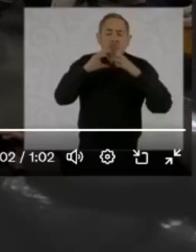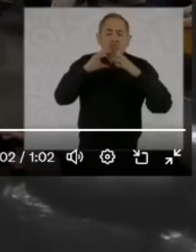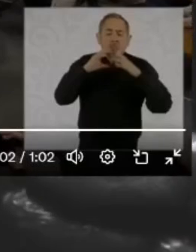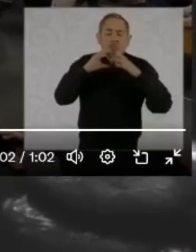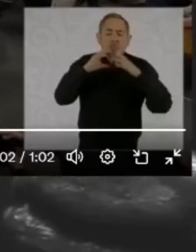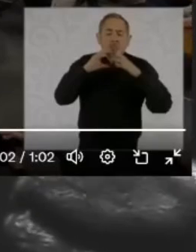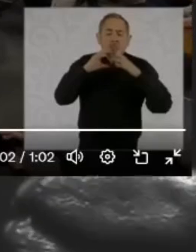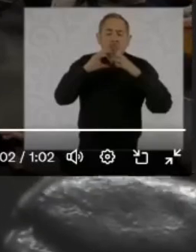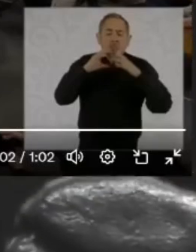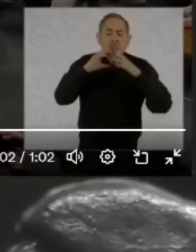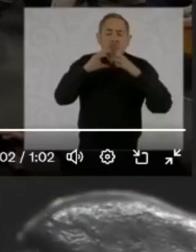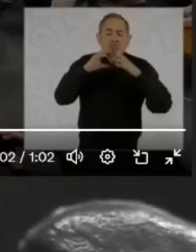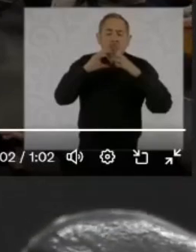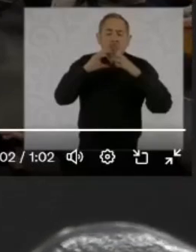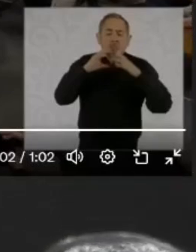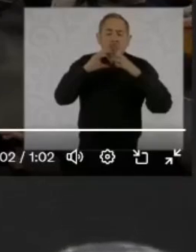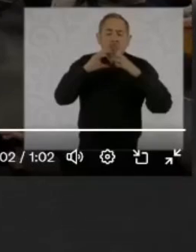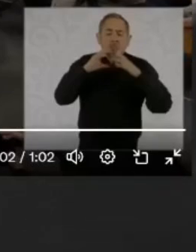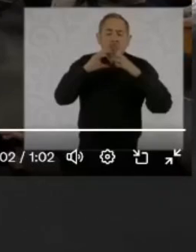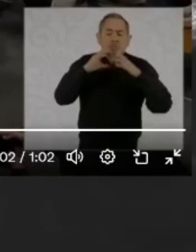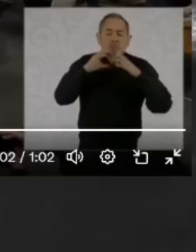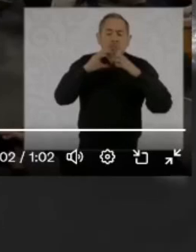leche, leche bronca.